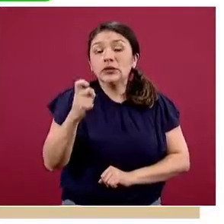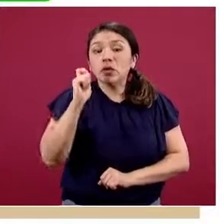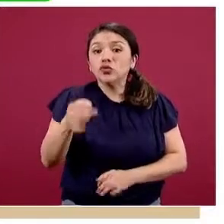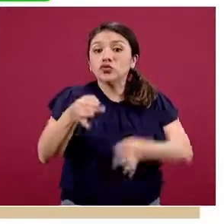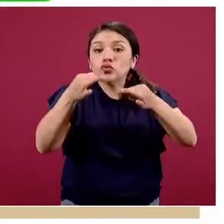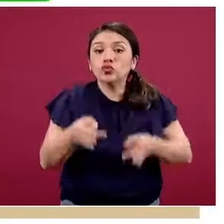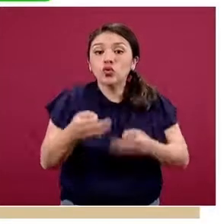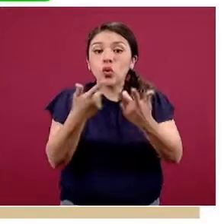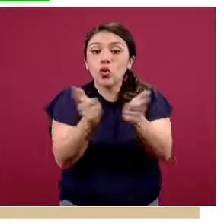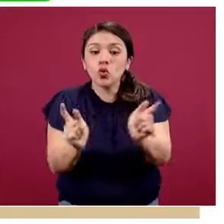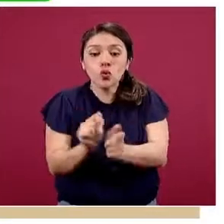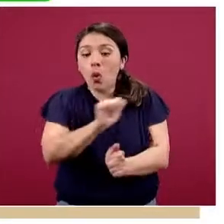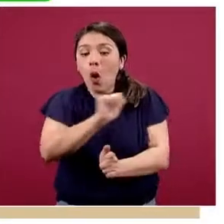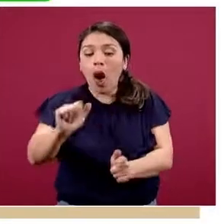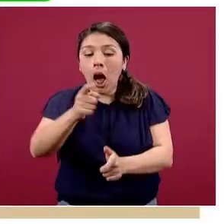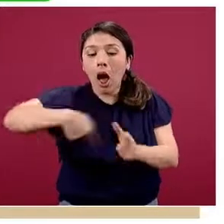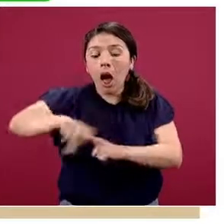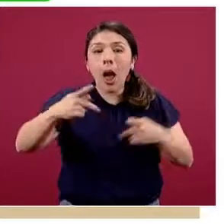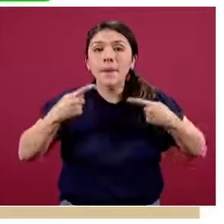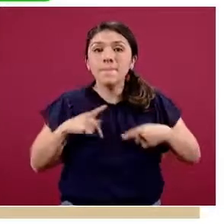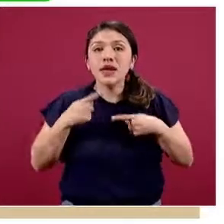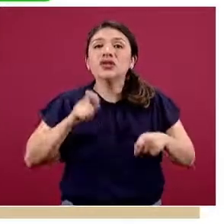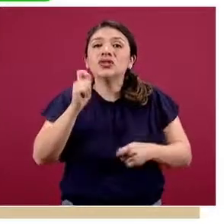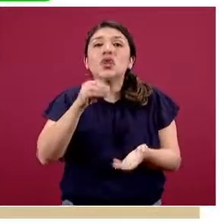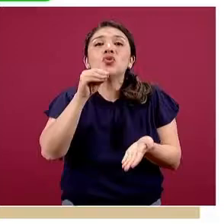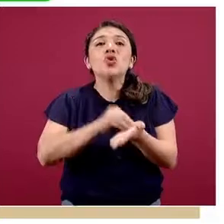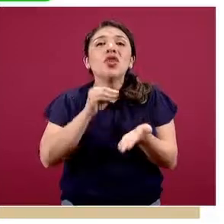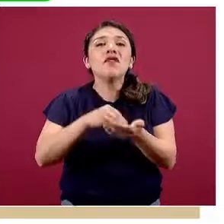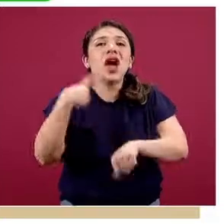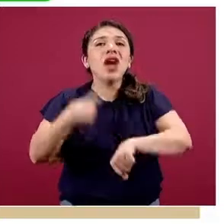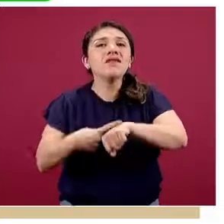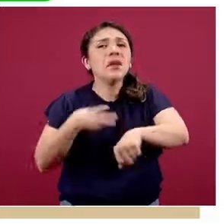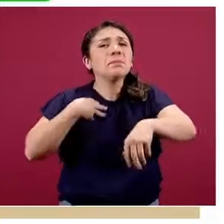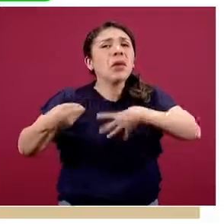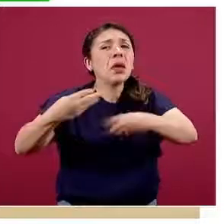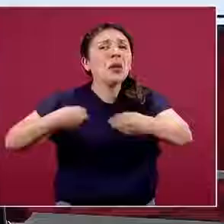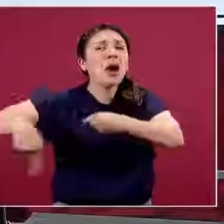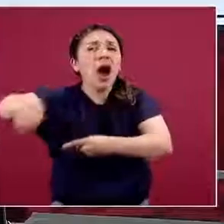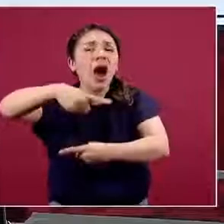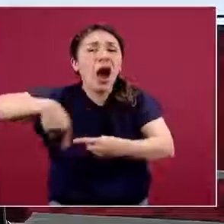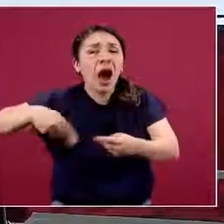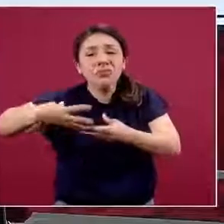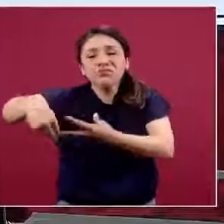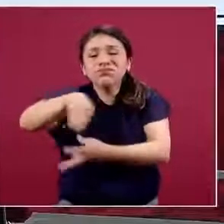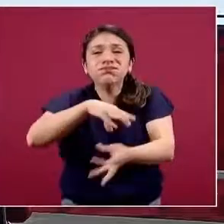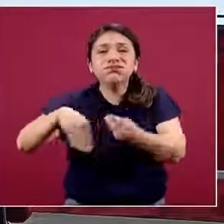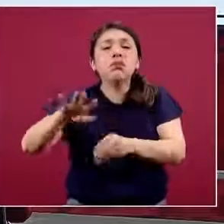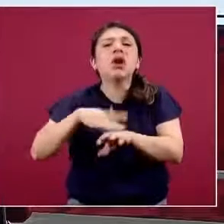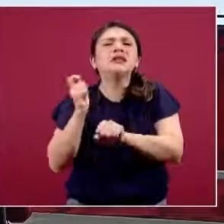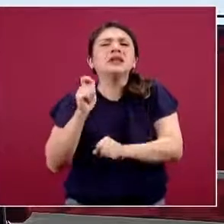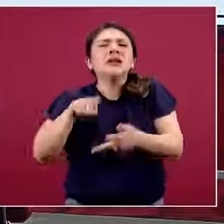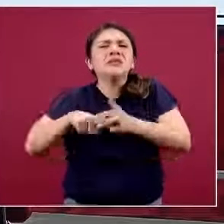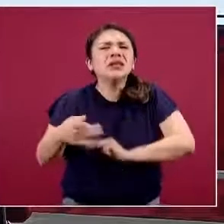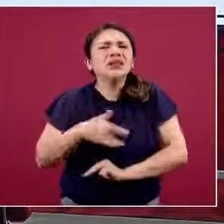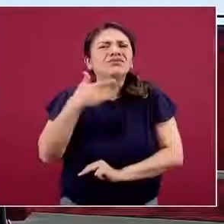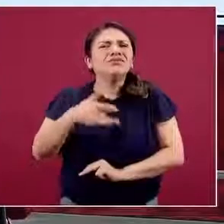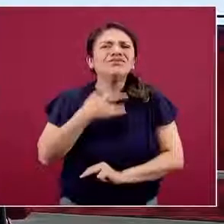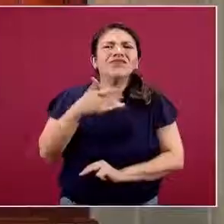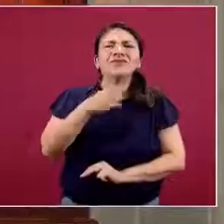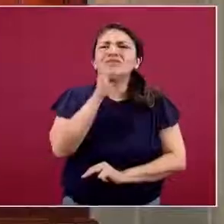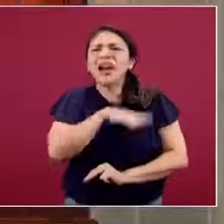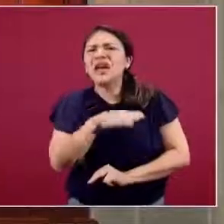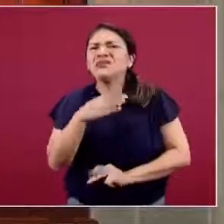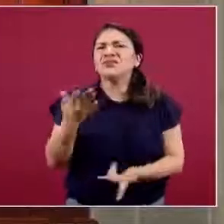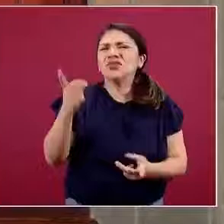grupo de personas que mantienen activa la epidemia, ya que iniciaron con sus signos y síntomas en un periodo